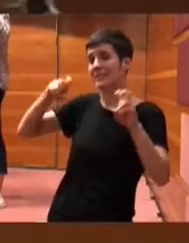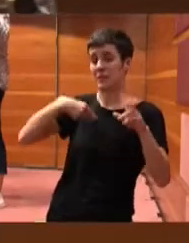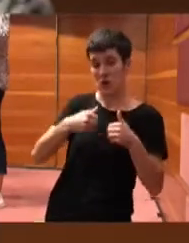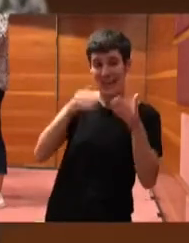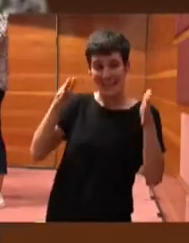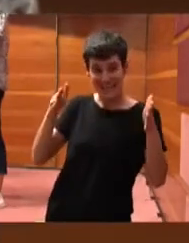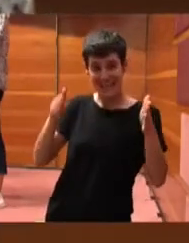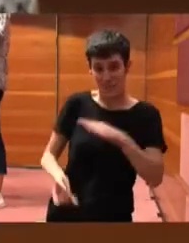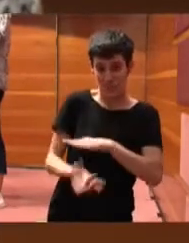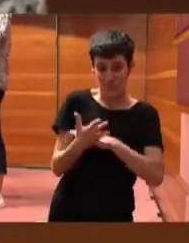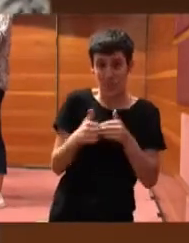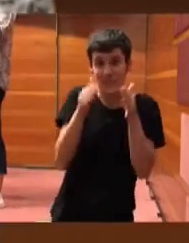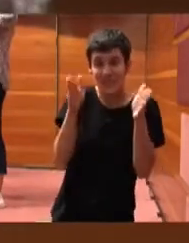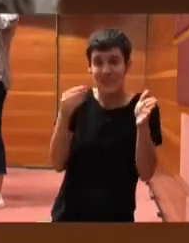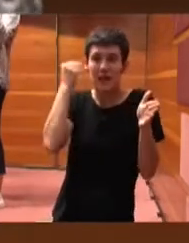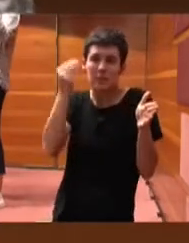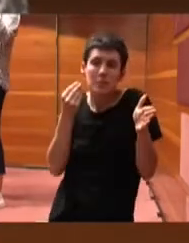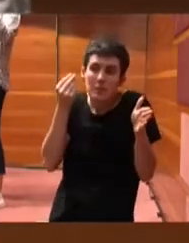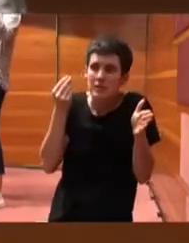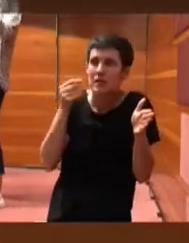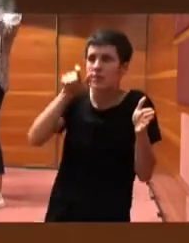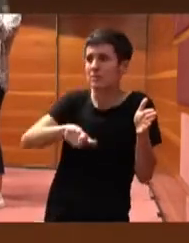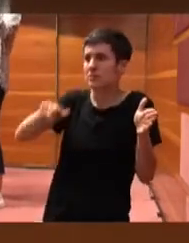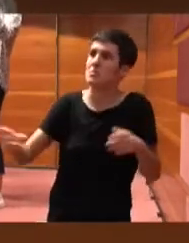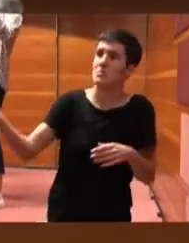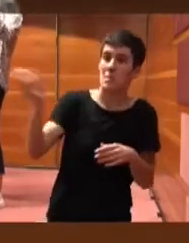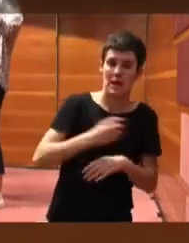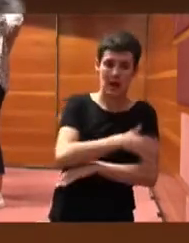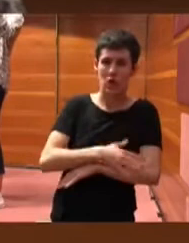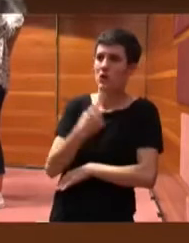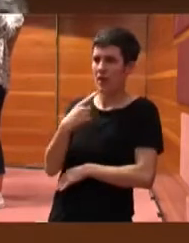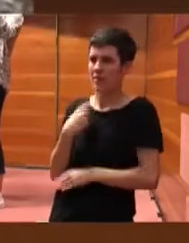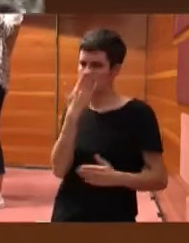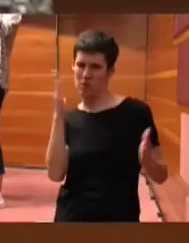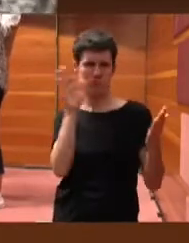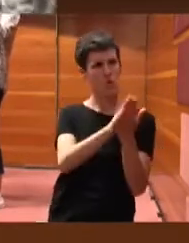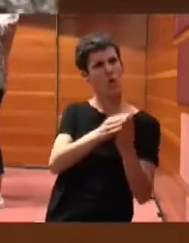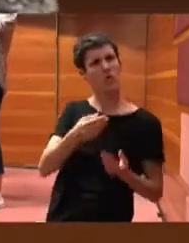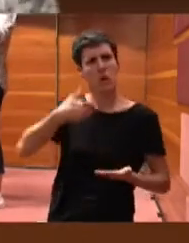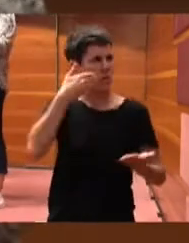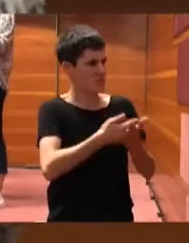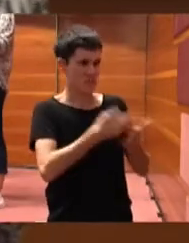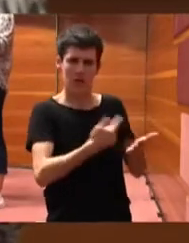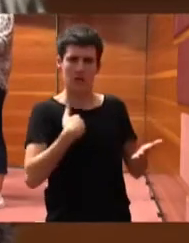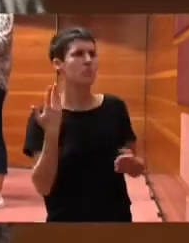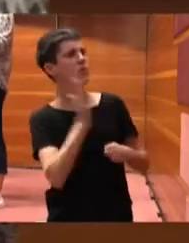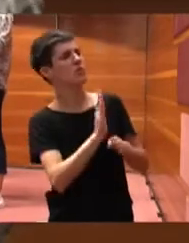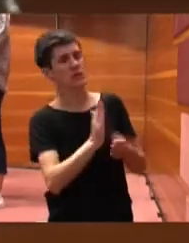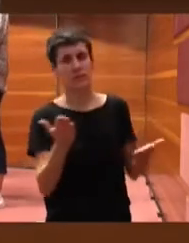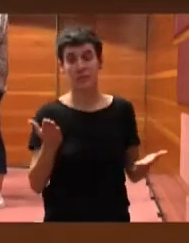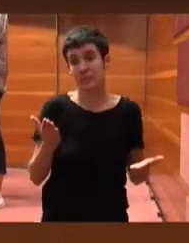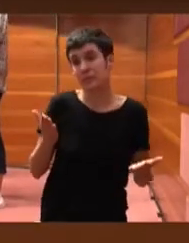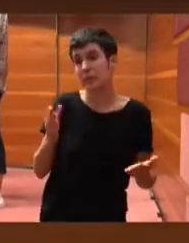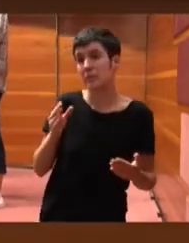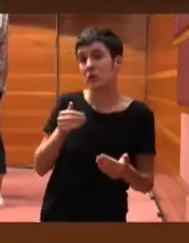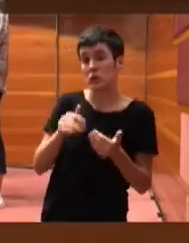Irekia pensando que la gente iba a venir al gobierno a decirme las cosas a la cara y a exigir y a proponer cosas. Llegó el